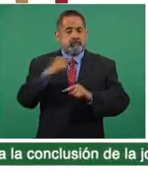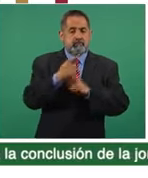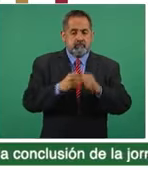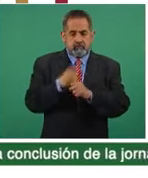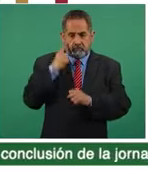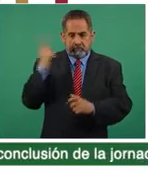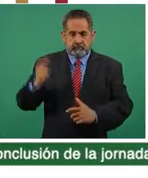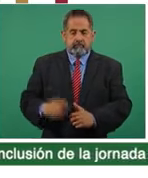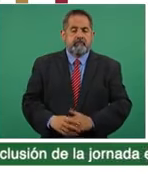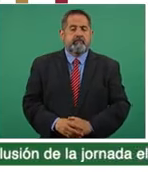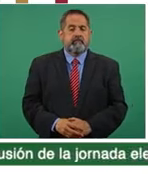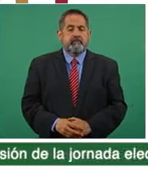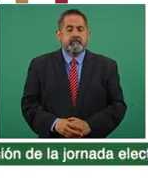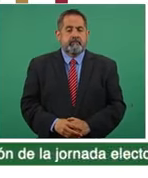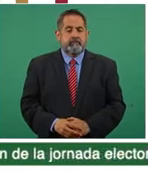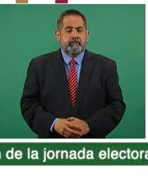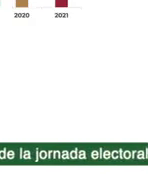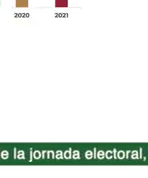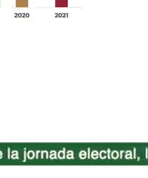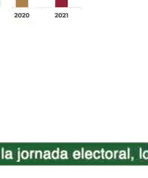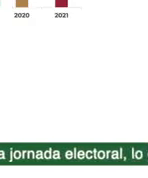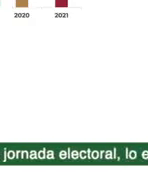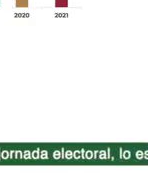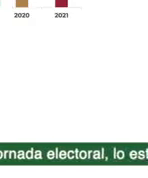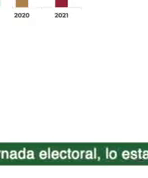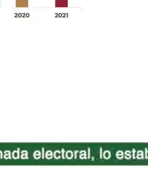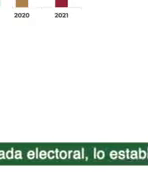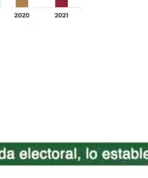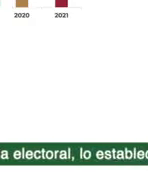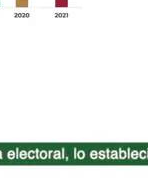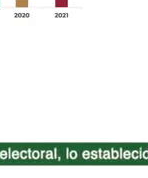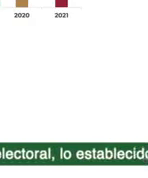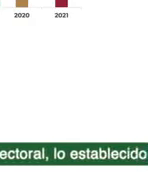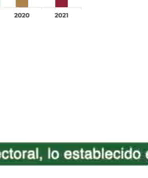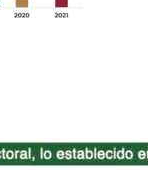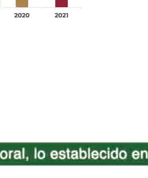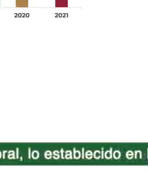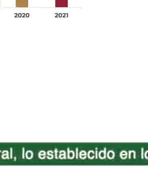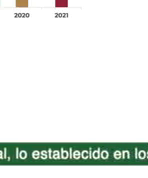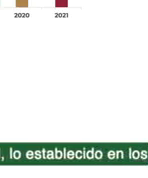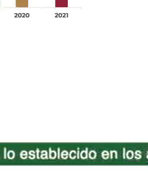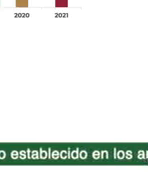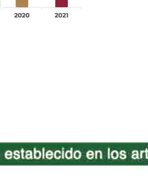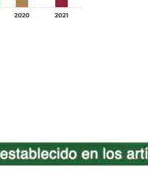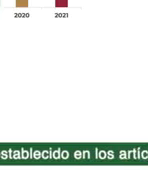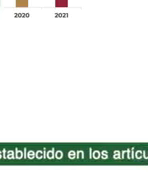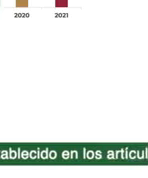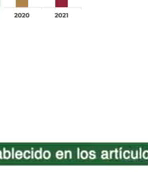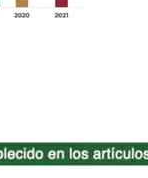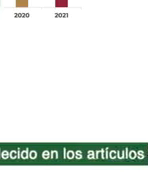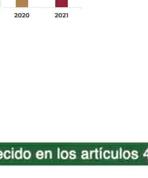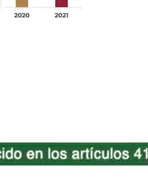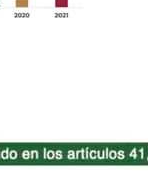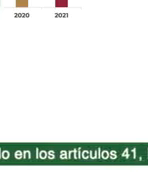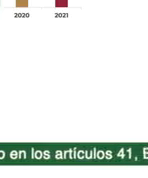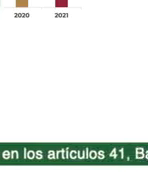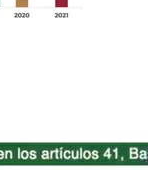anterior. Continúa el reto en violencia familiar, como aquí se ve, en trata de personas y